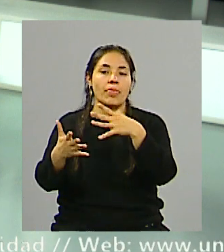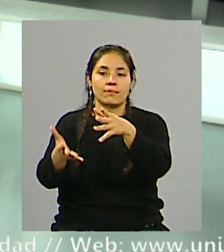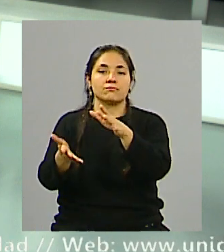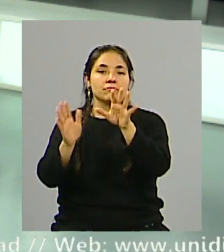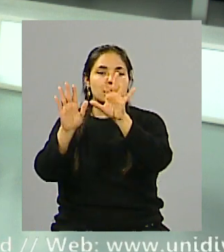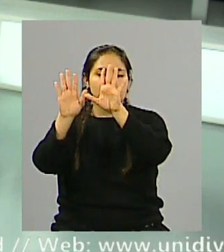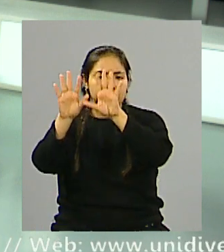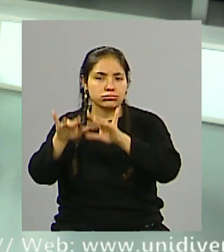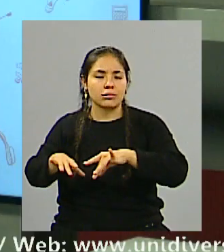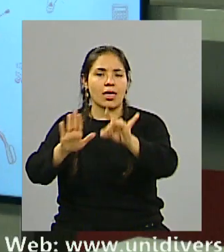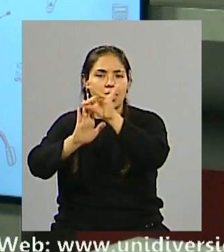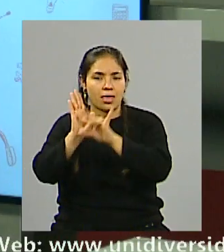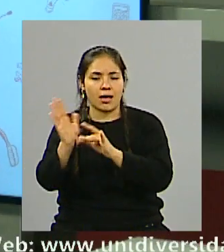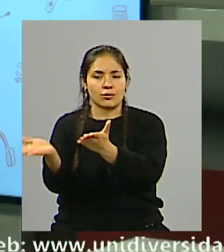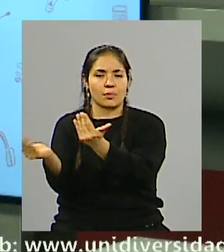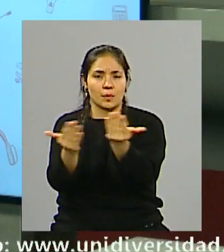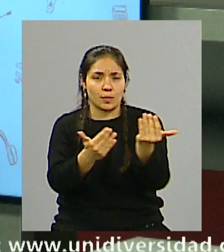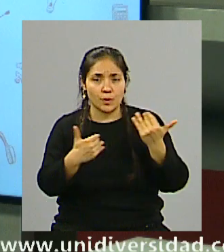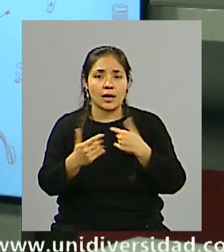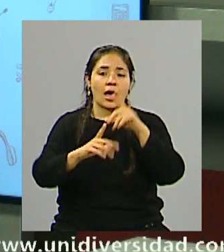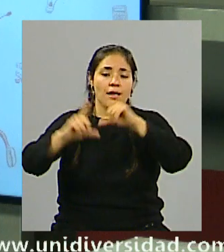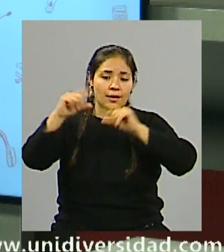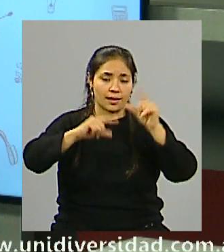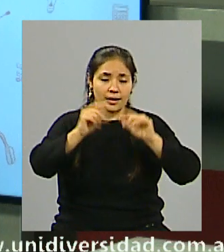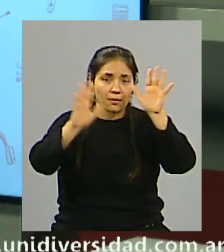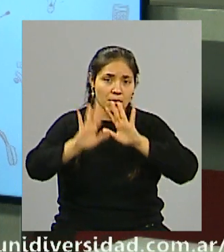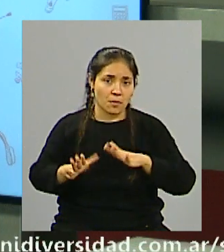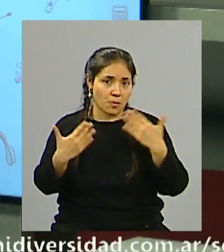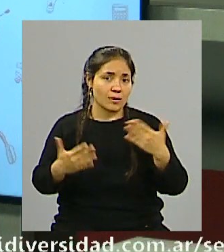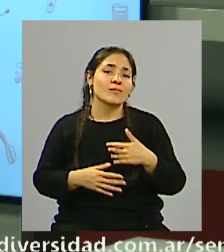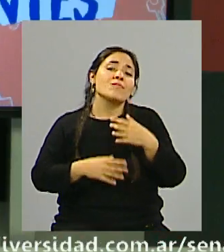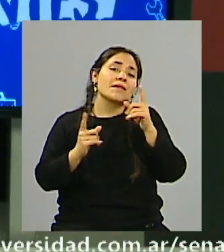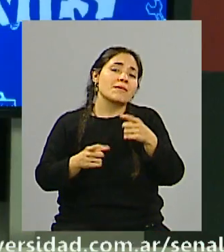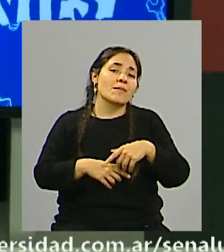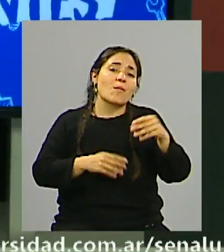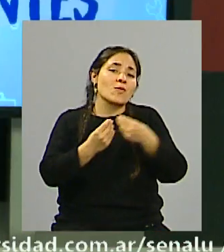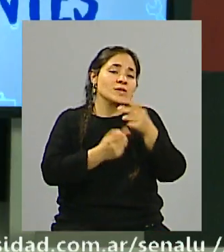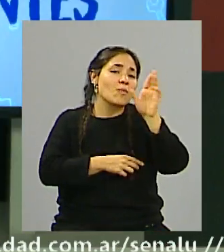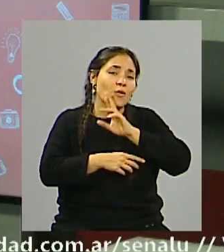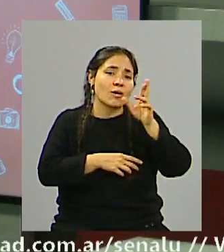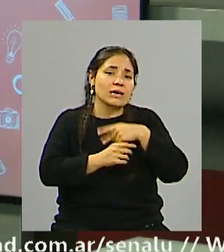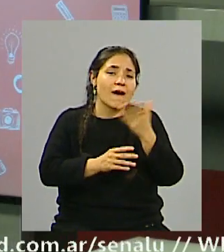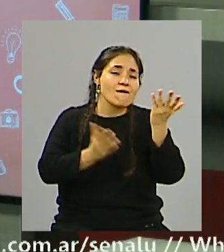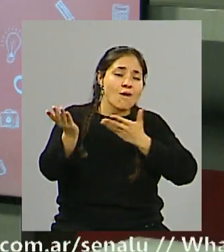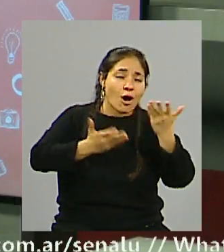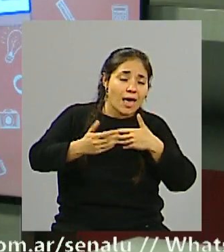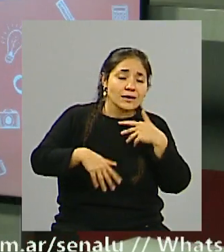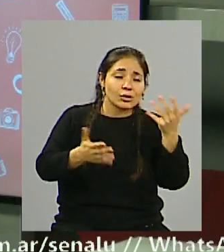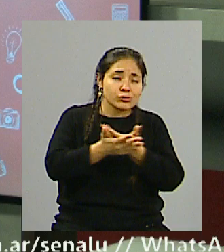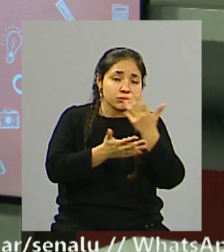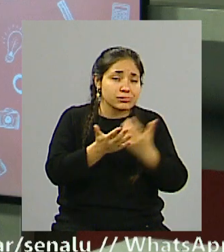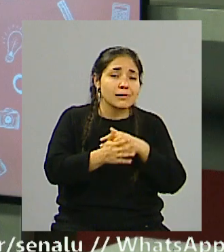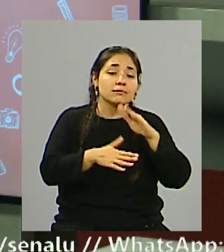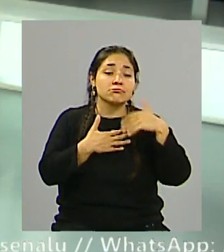reflejar, también vamos a decir, aparte de la realidad, porque hay mucha gente que en muchos casos decide no hablar, porque eso también, hablamos de la naturalización, esto de que